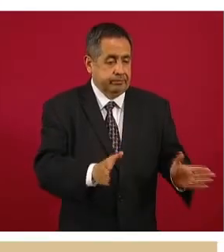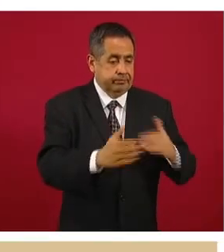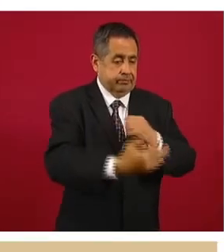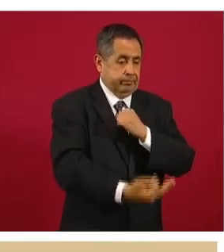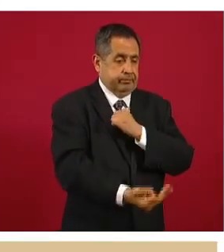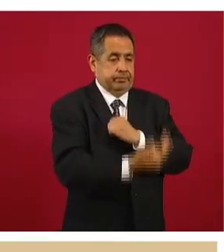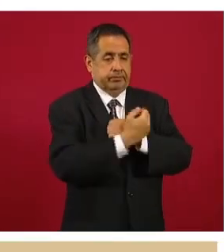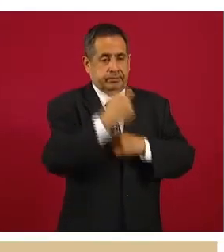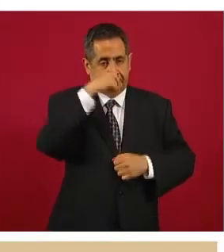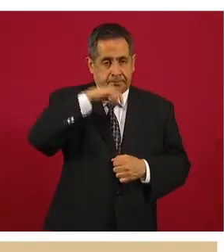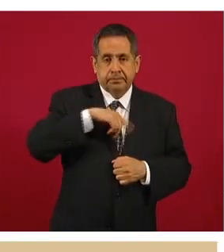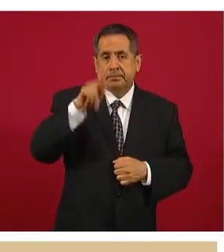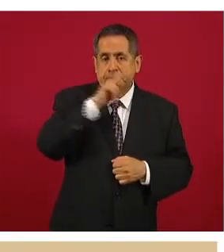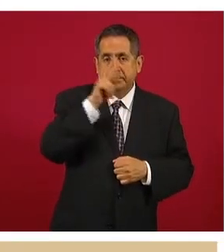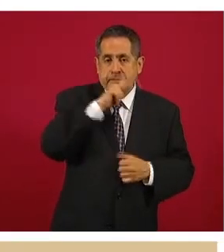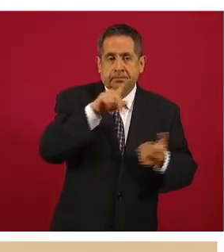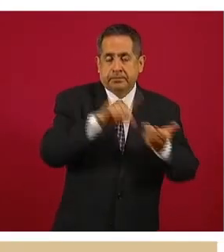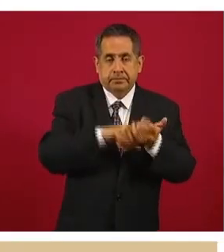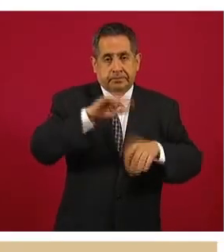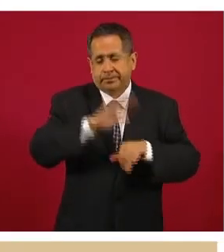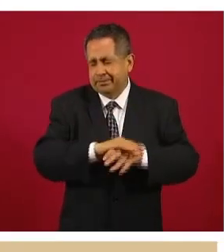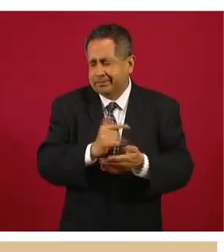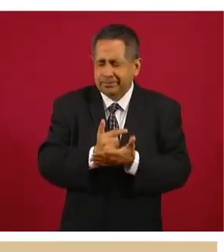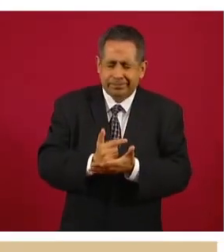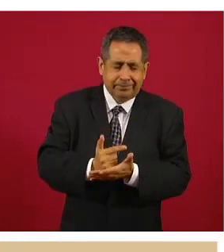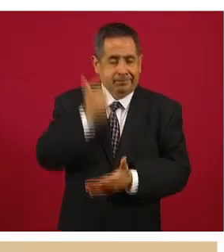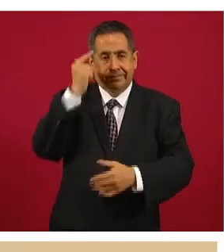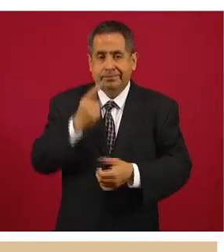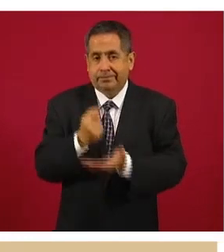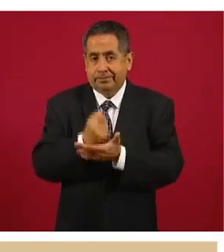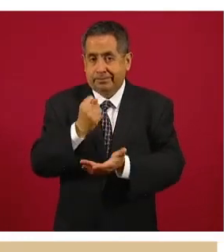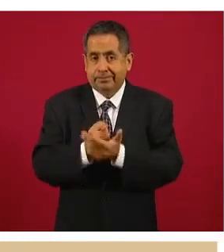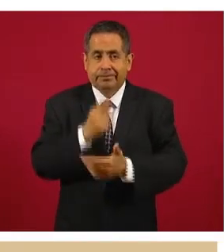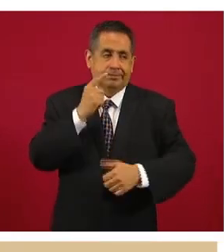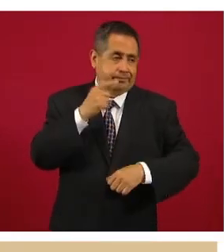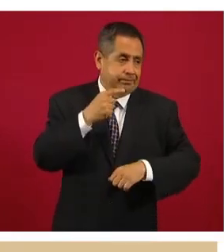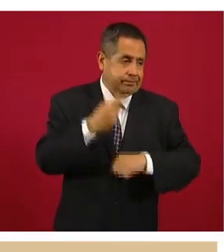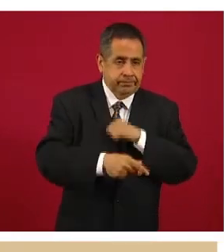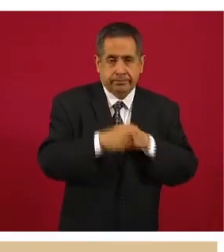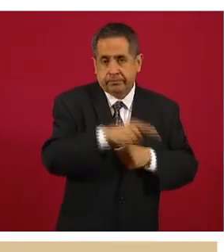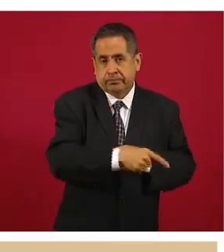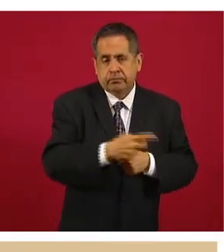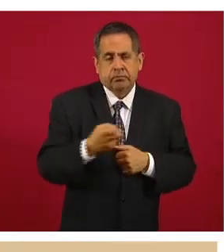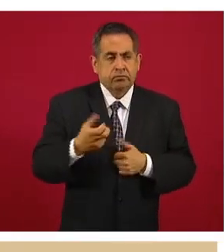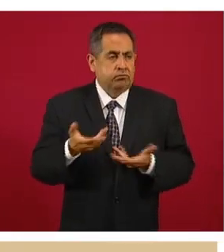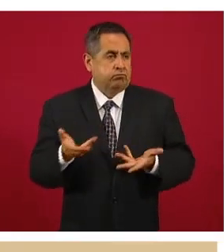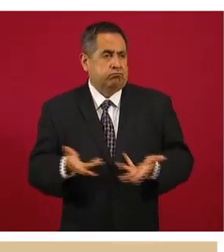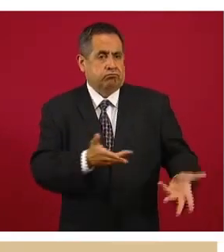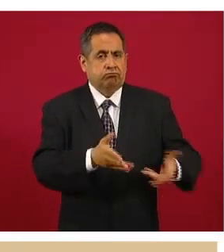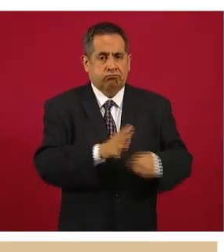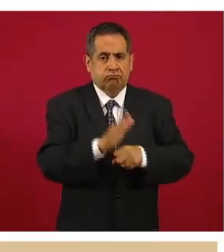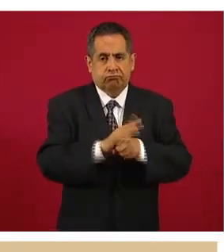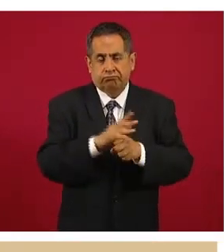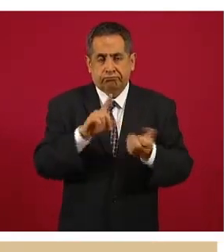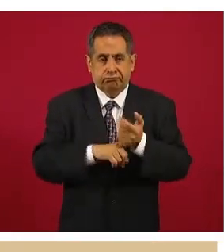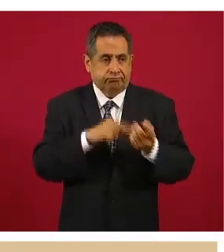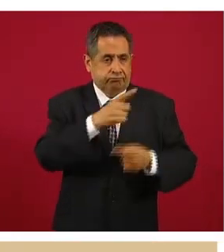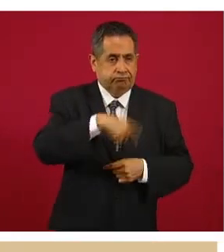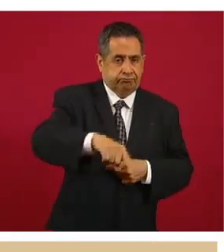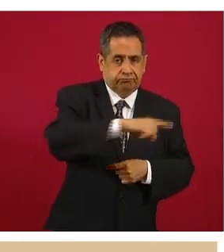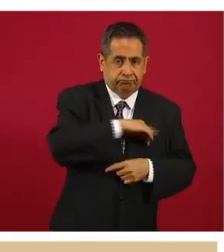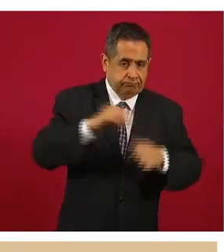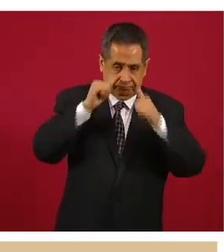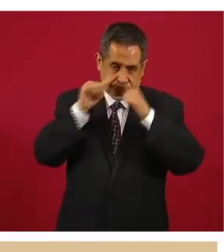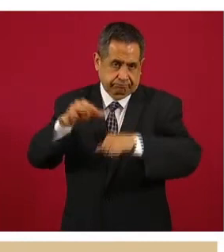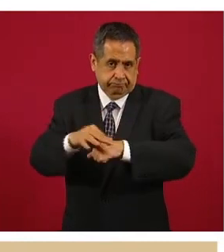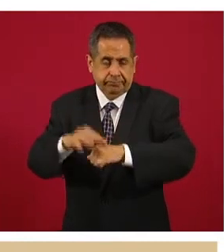son para personas críticamente enfermas, es decir, personas que necesitan ventilación mecánica y una atención especializada en medicina